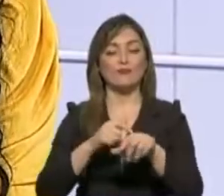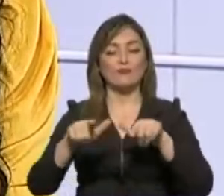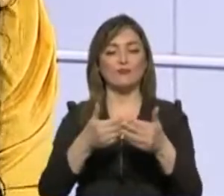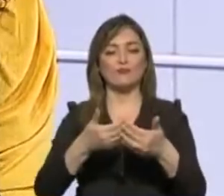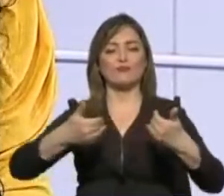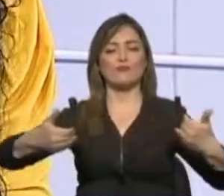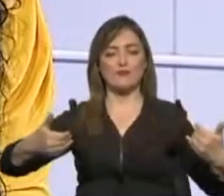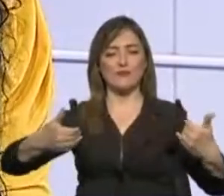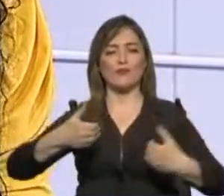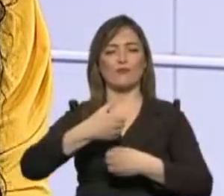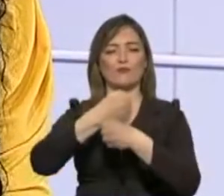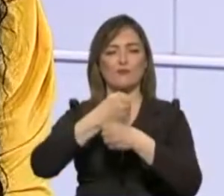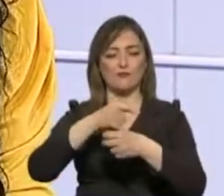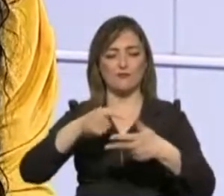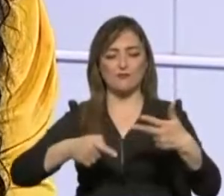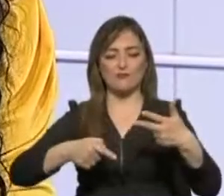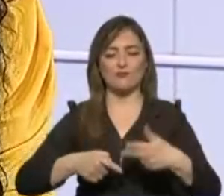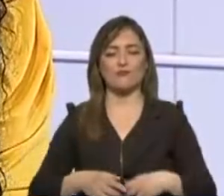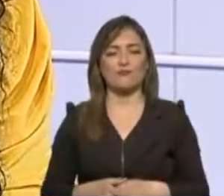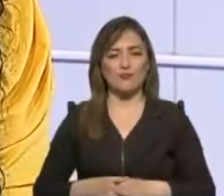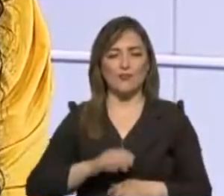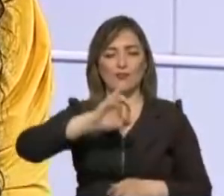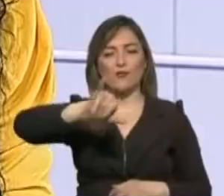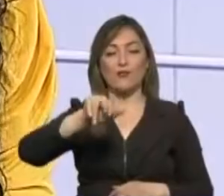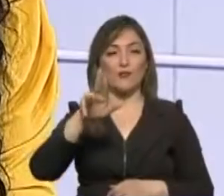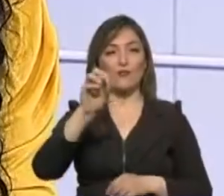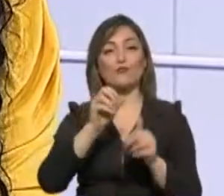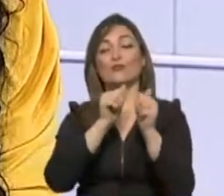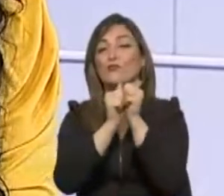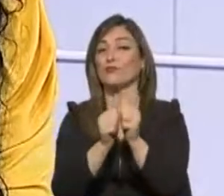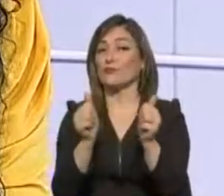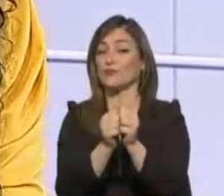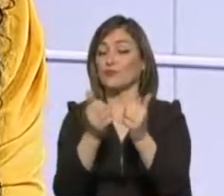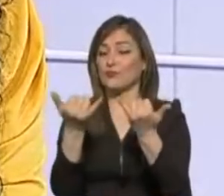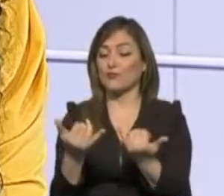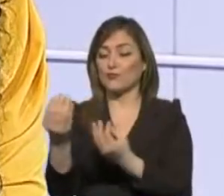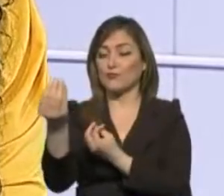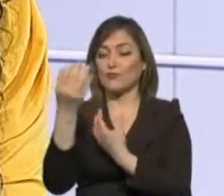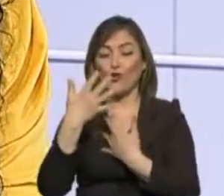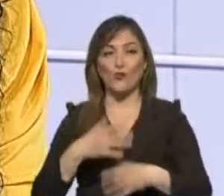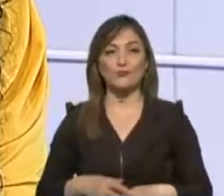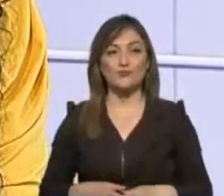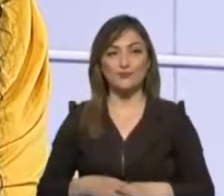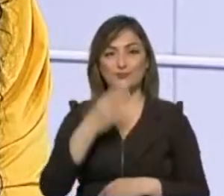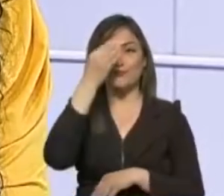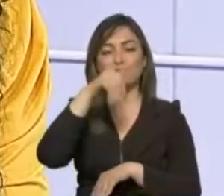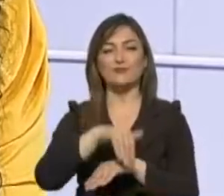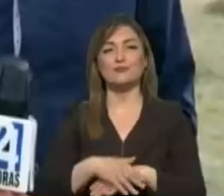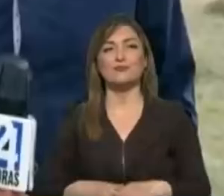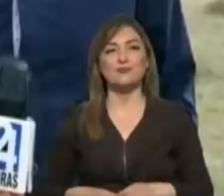espacios abiertos con todas las medidas de bioseguridad. Jairo Jaco me acompaña a estas brigadas y a esta hora nos tiene todos los detalles. Jairo, buenas